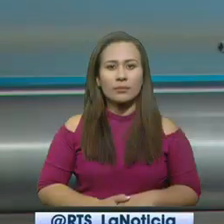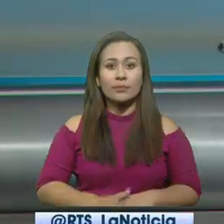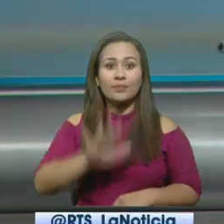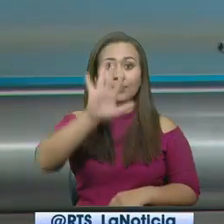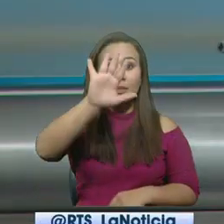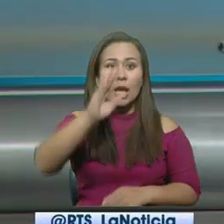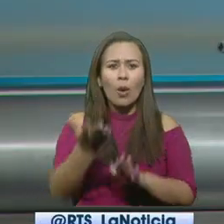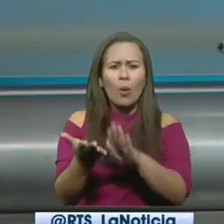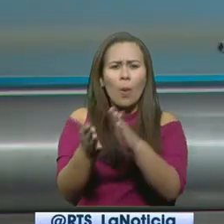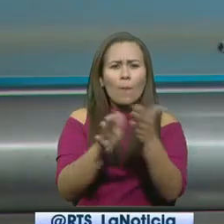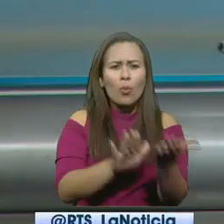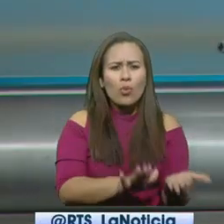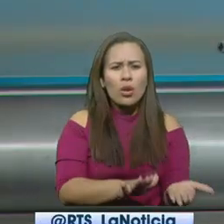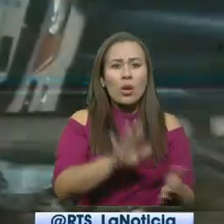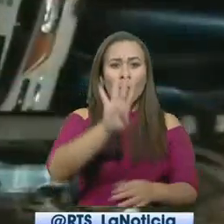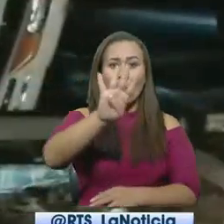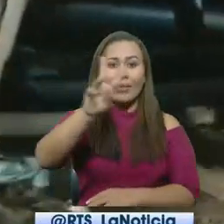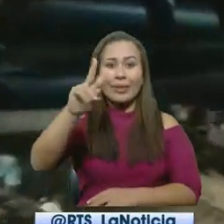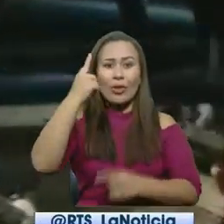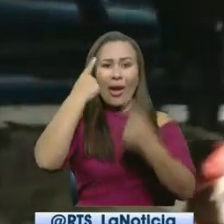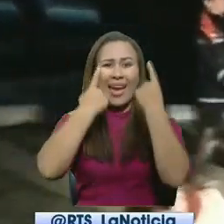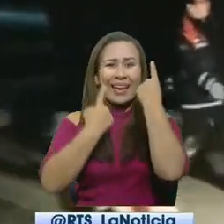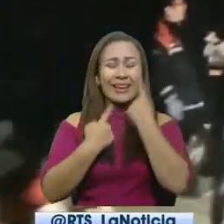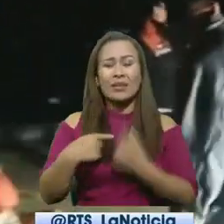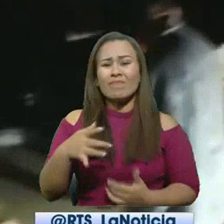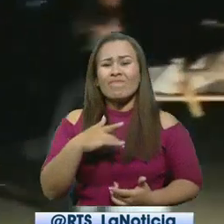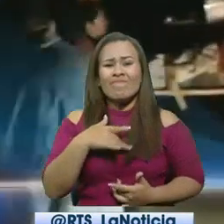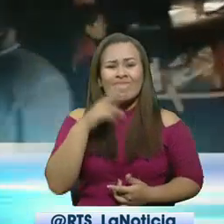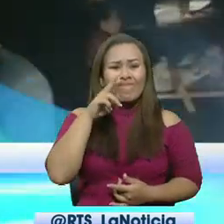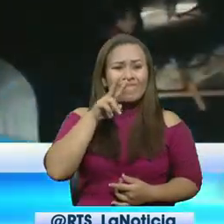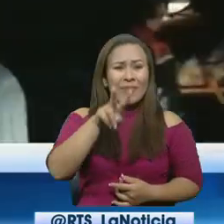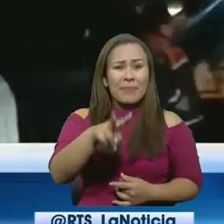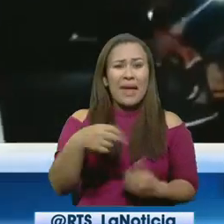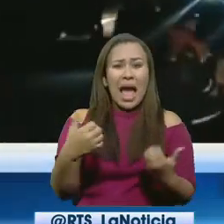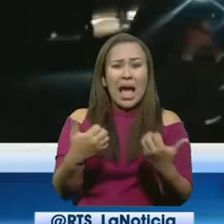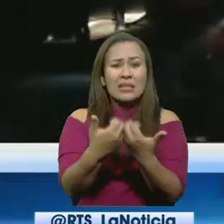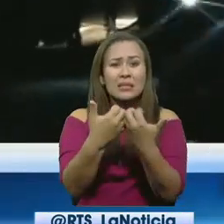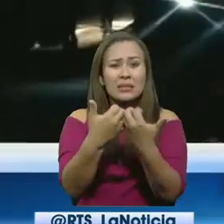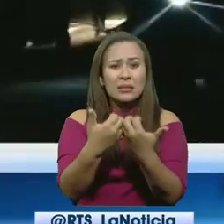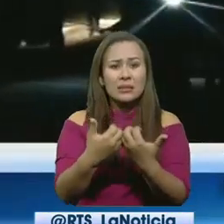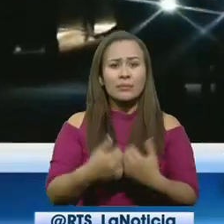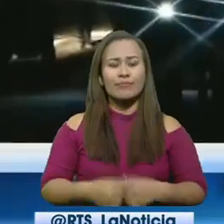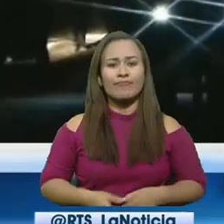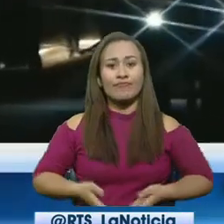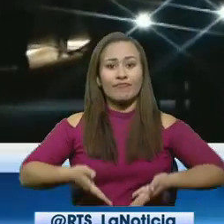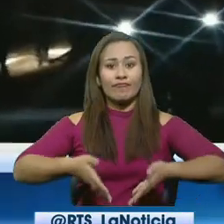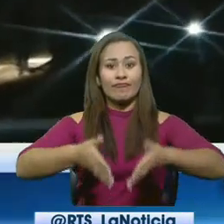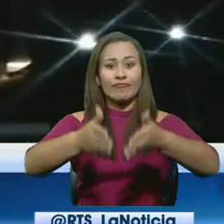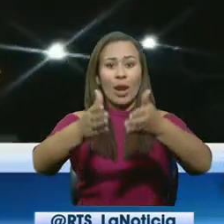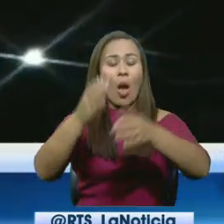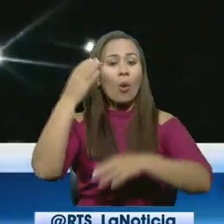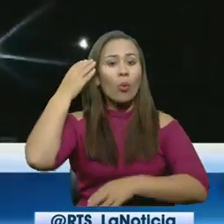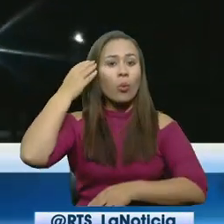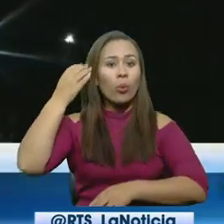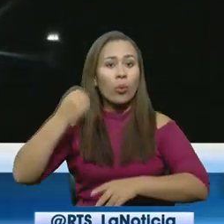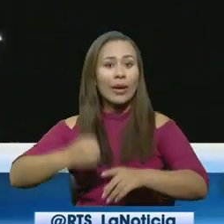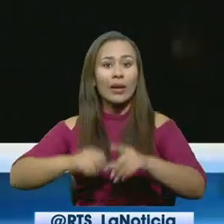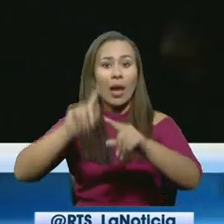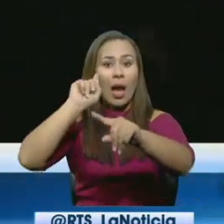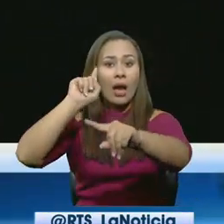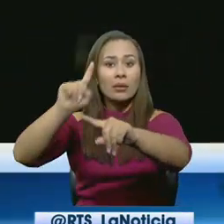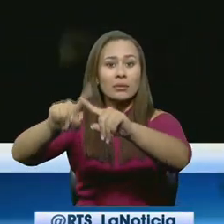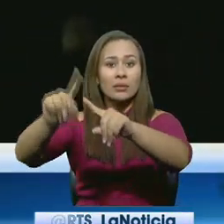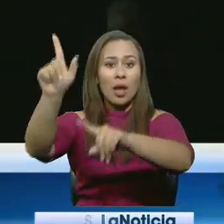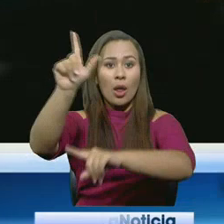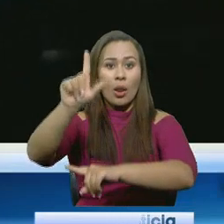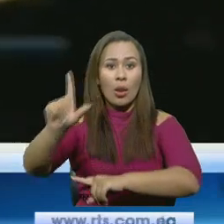Cinco muertos y 42 heridos es el lamentable saldo de un accidente de tránsito ocurrido en la vía Cuenca-Nabón-Loja. Según